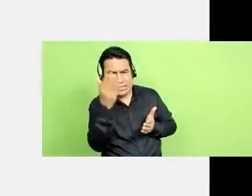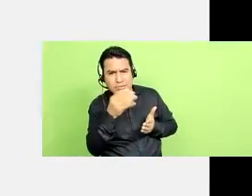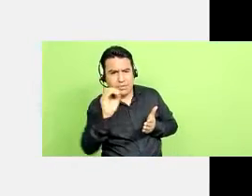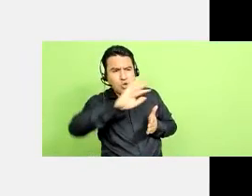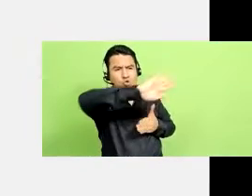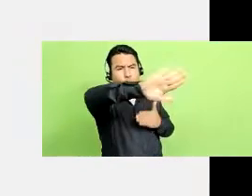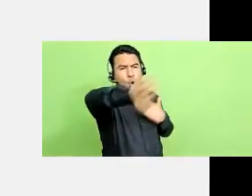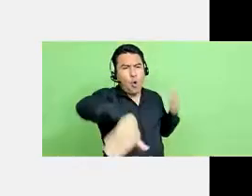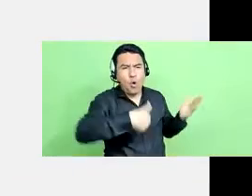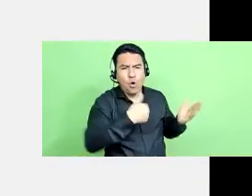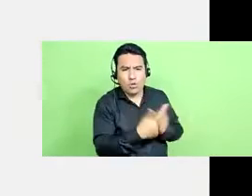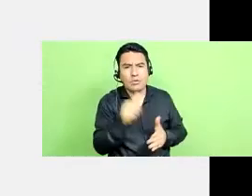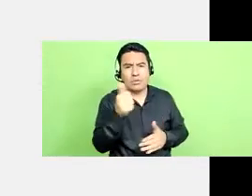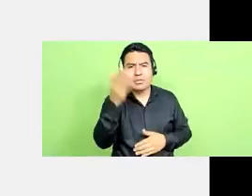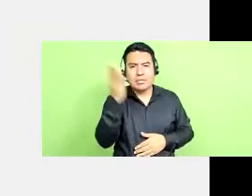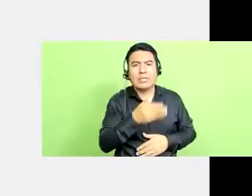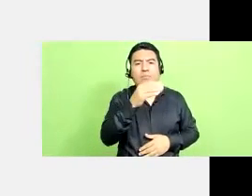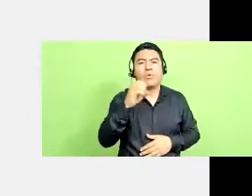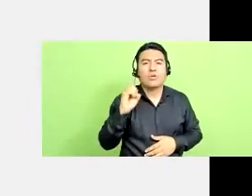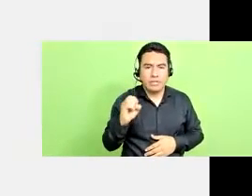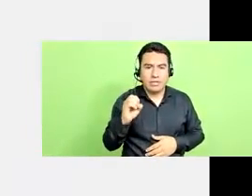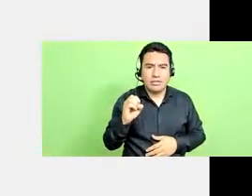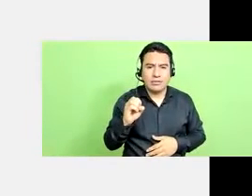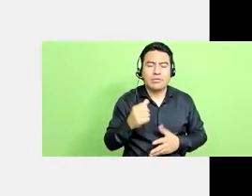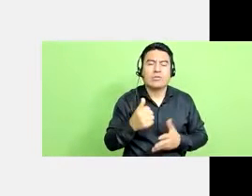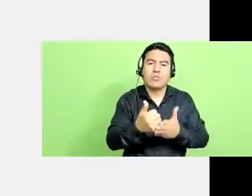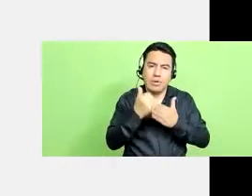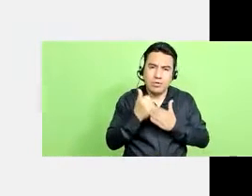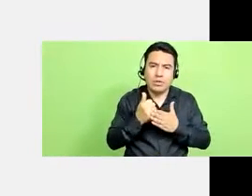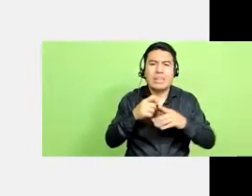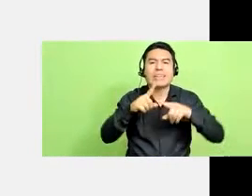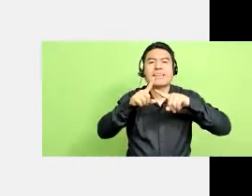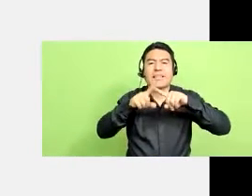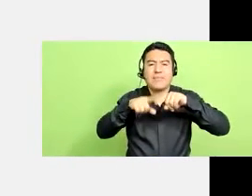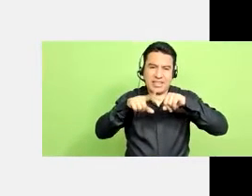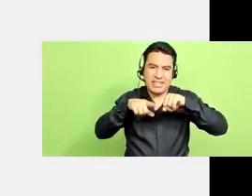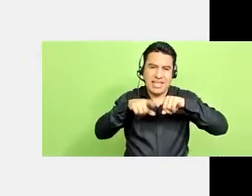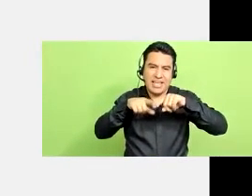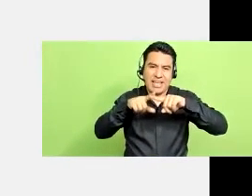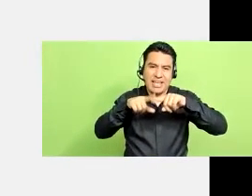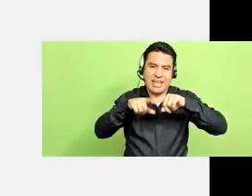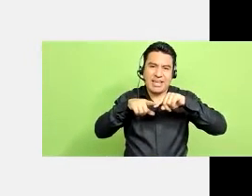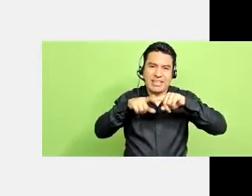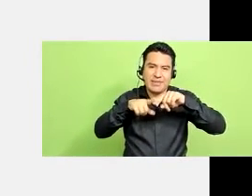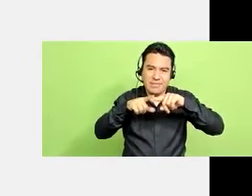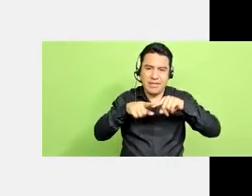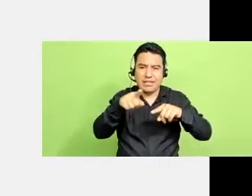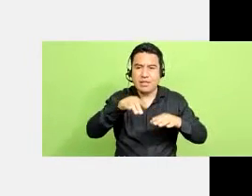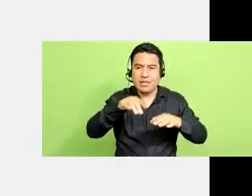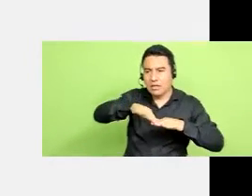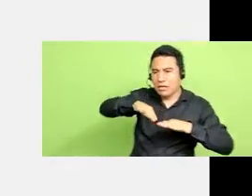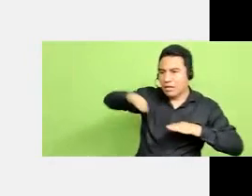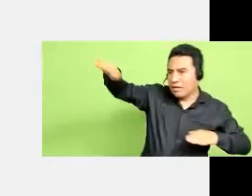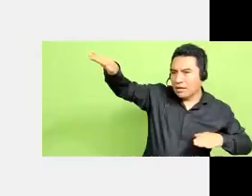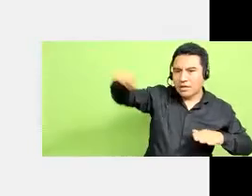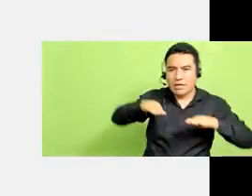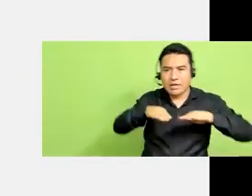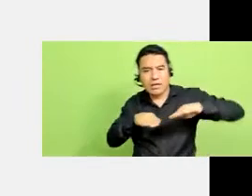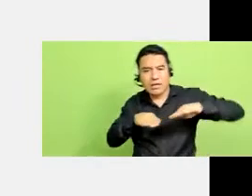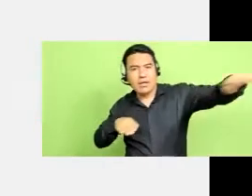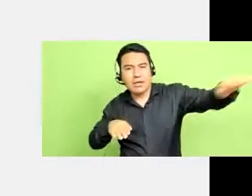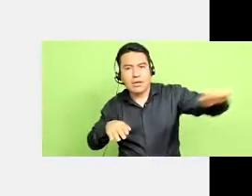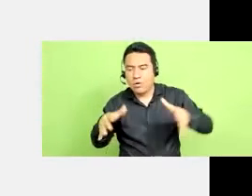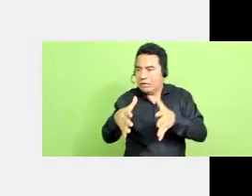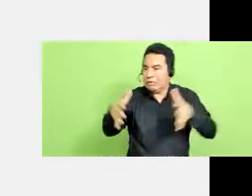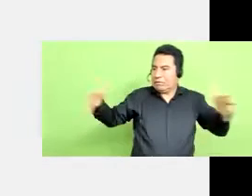de la altura que estoy buscando como bavaria todo va variando sentido la casuística o el espacio que